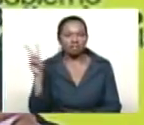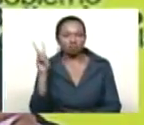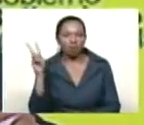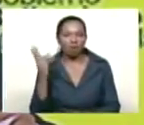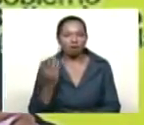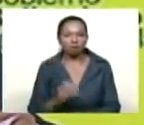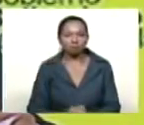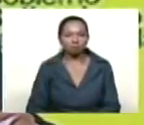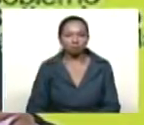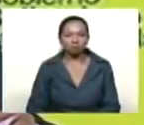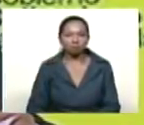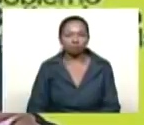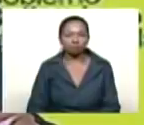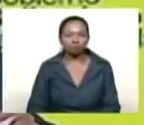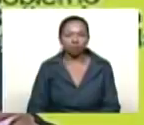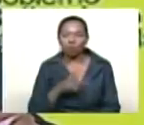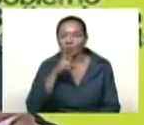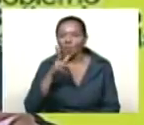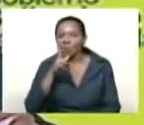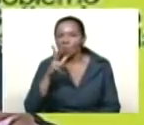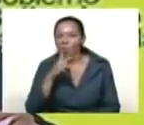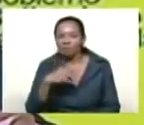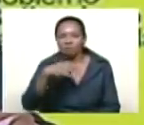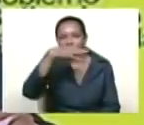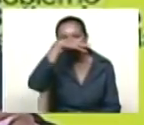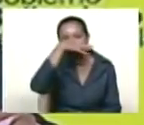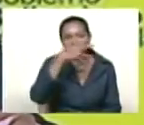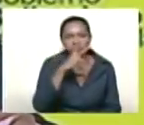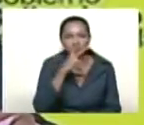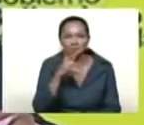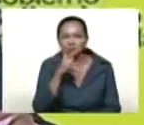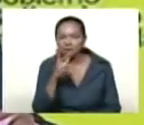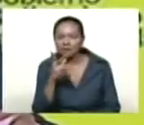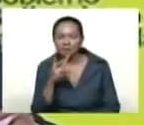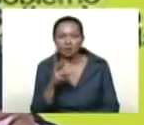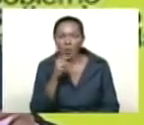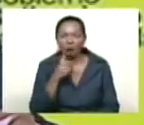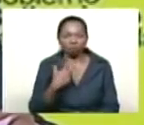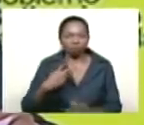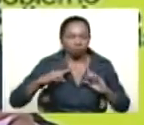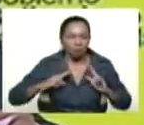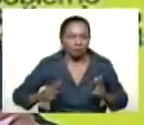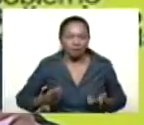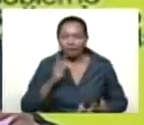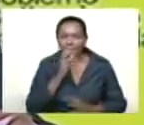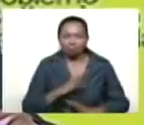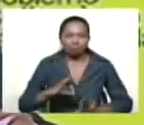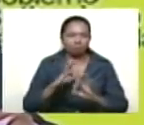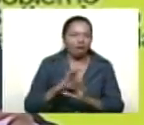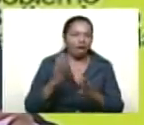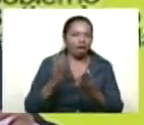Sabotaje bestial, criminal, anormal, inhumano.